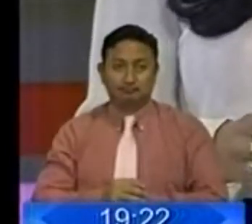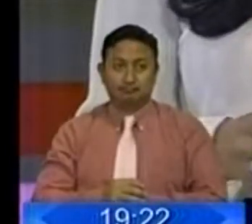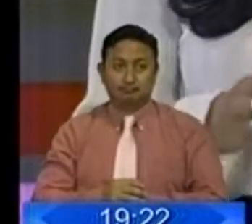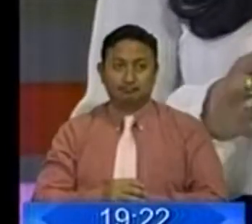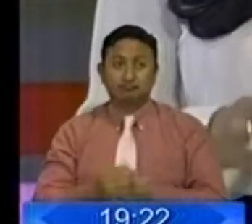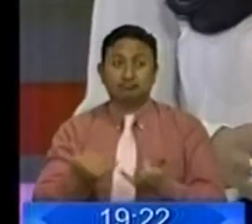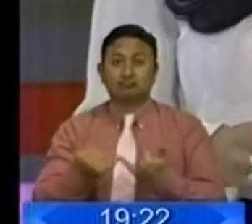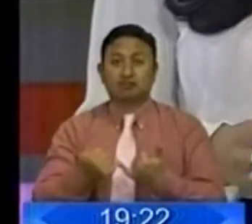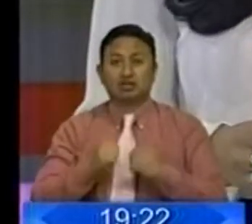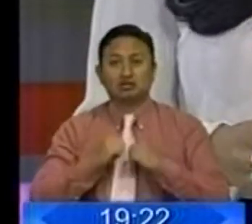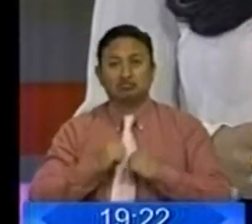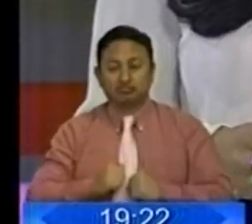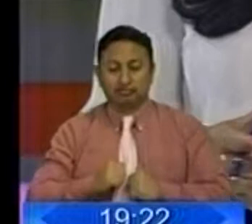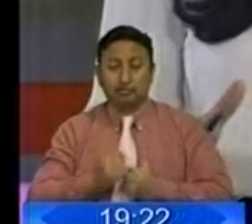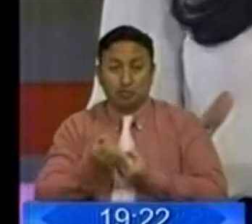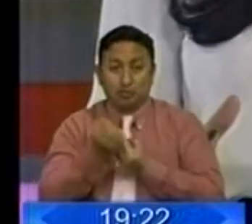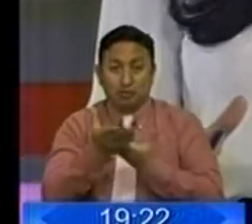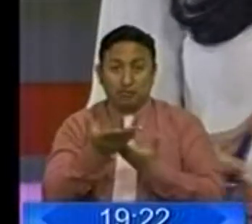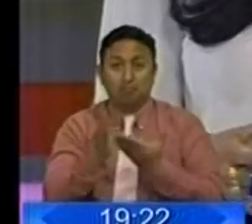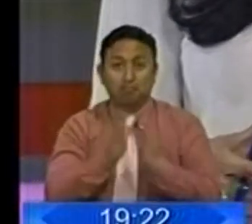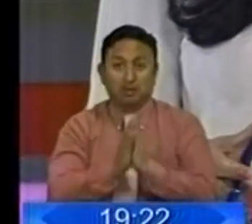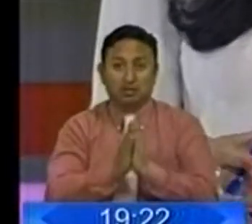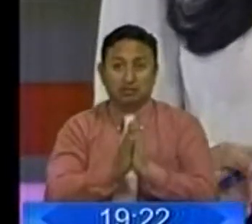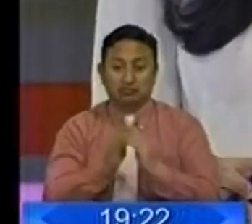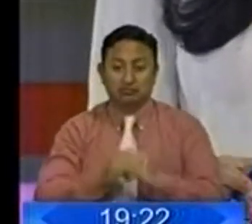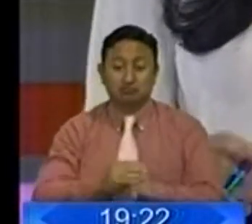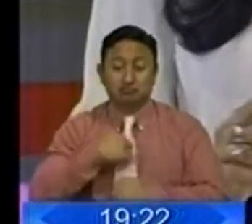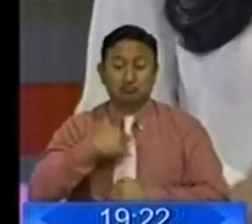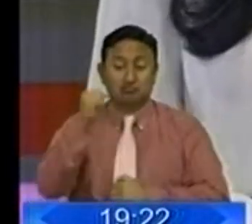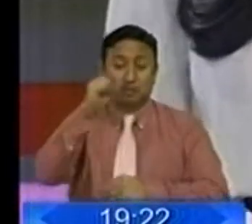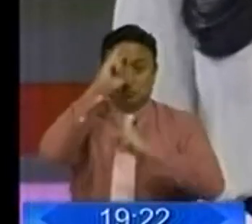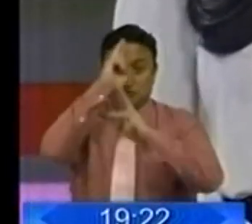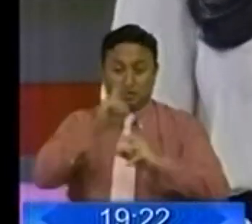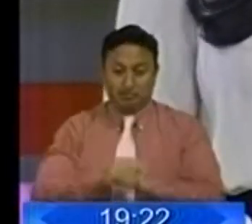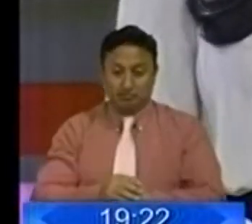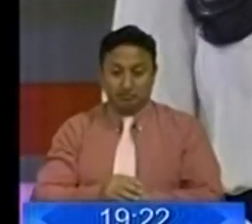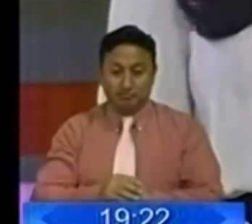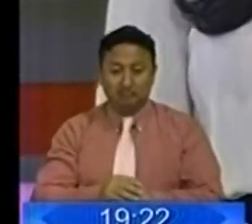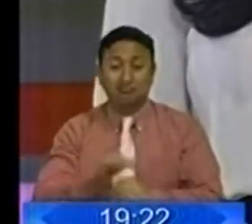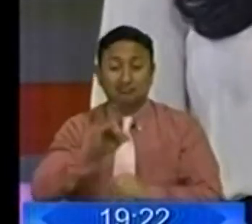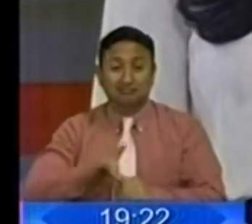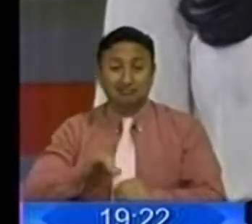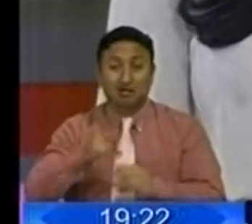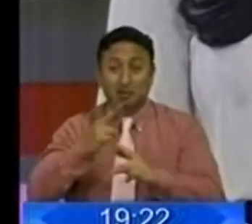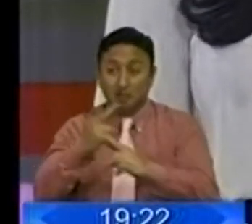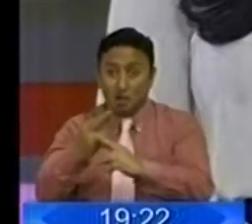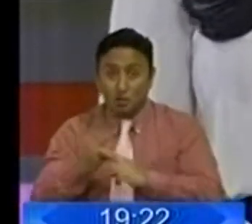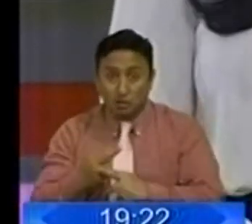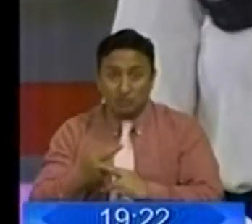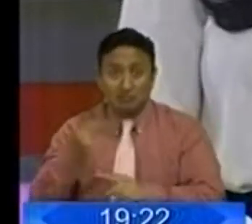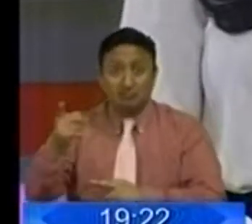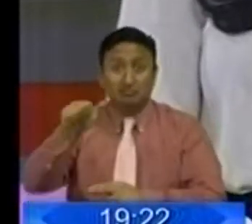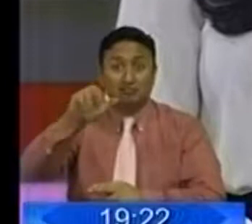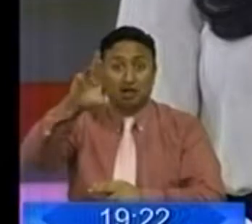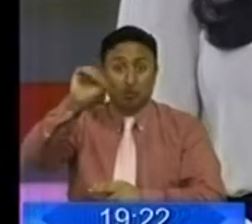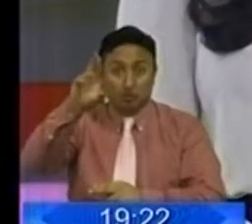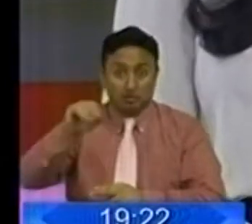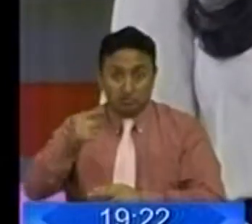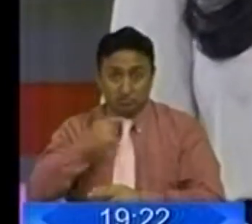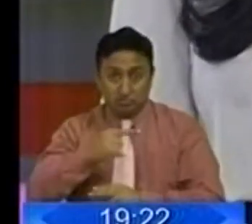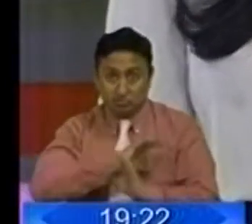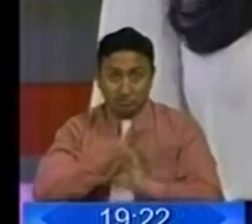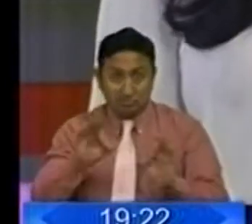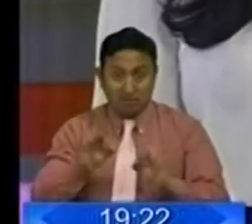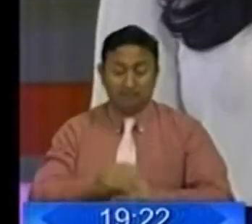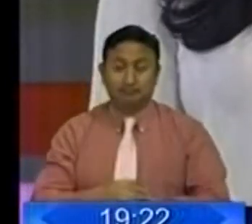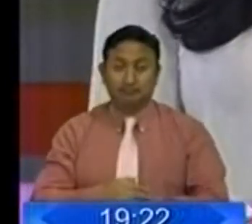decepción, informamos que nuestro pedido enmarcado en derecho no ha sido ni siquiera contestado por parte de Arcotel hasta el día